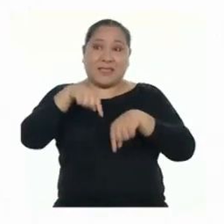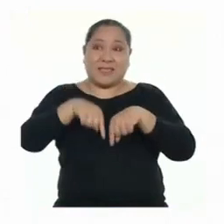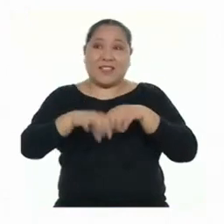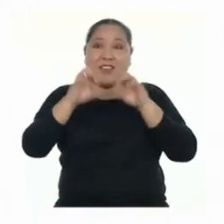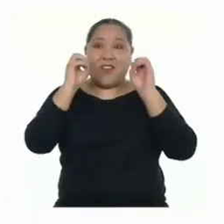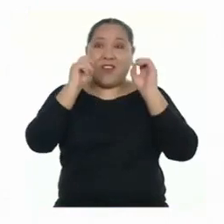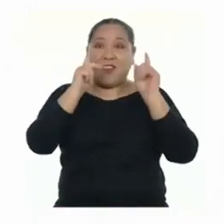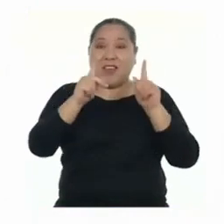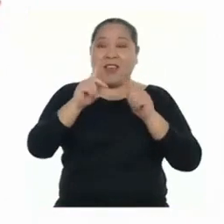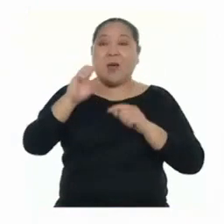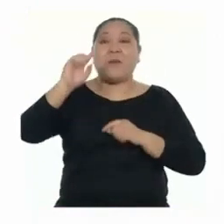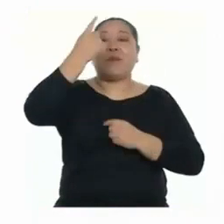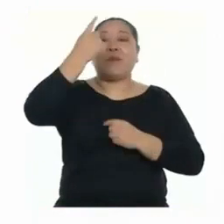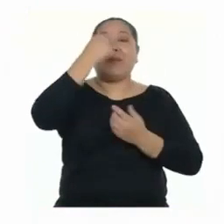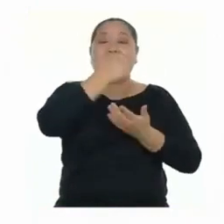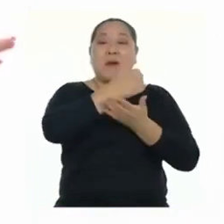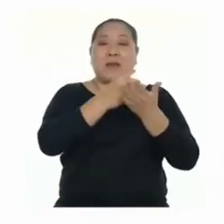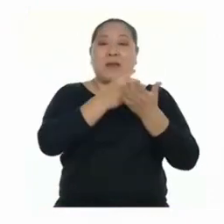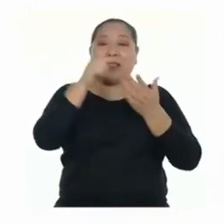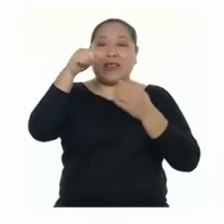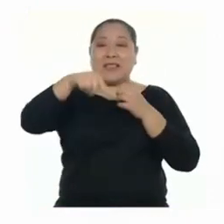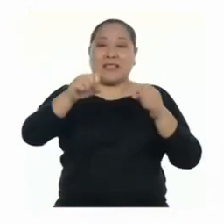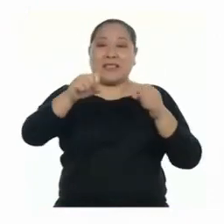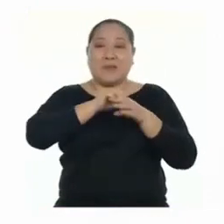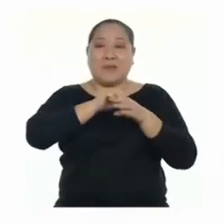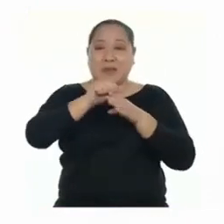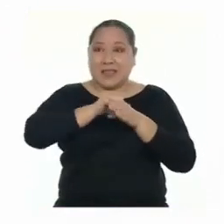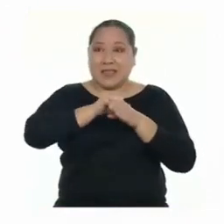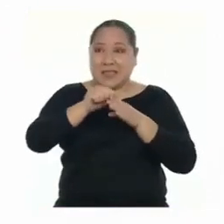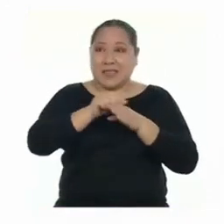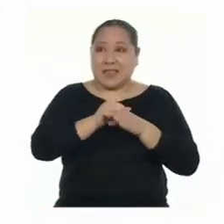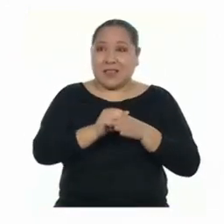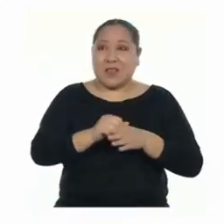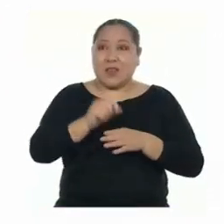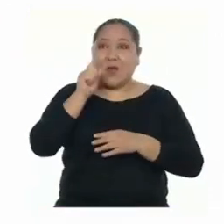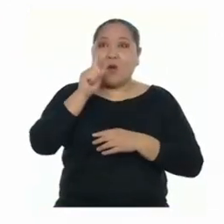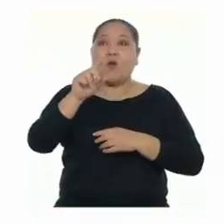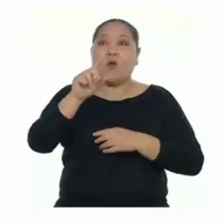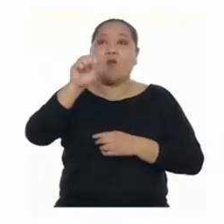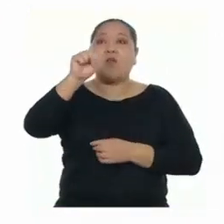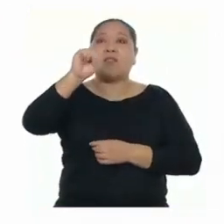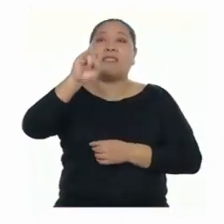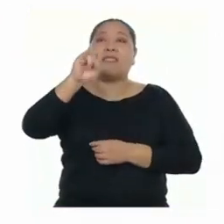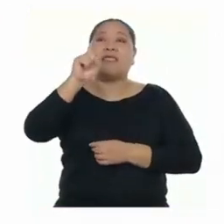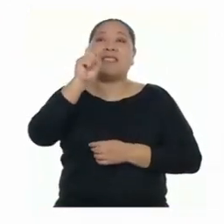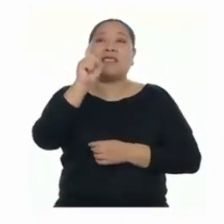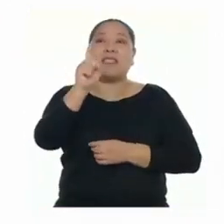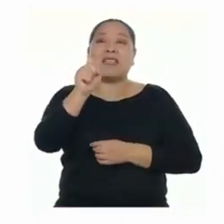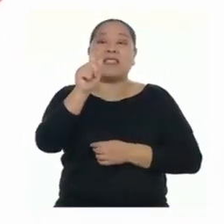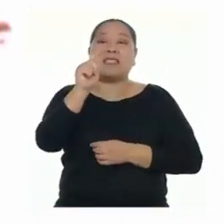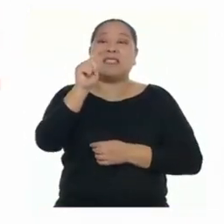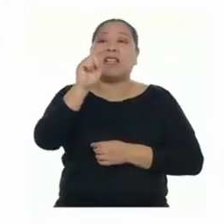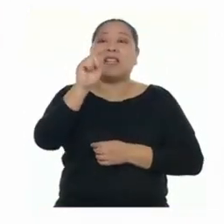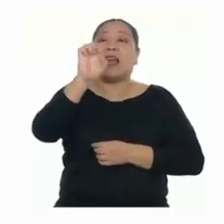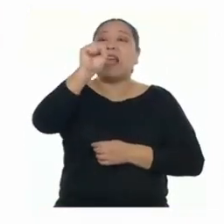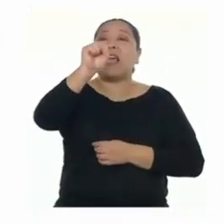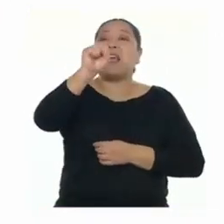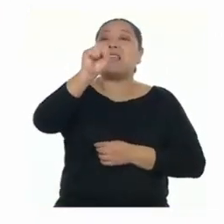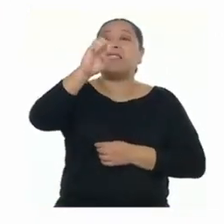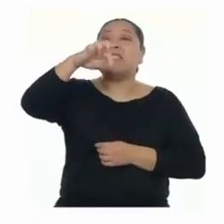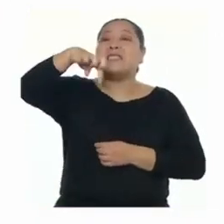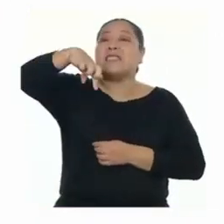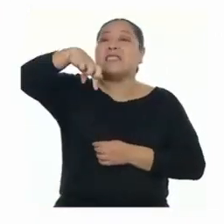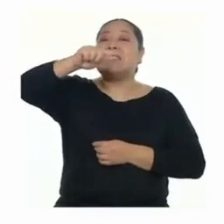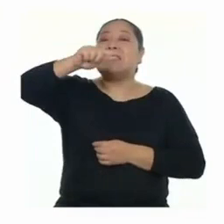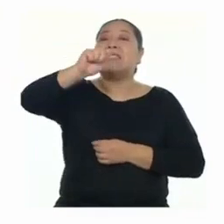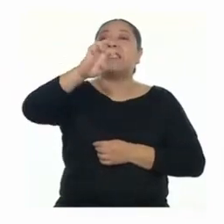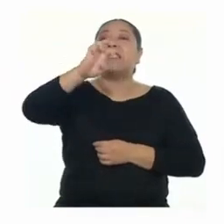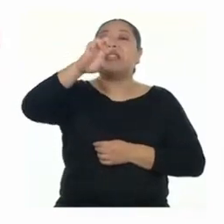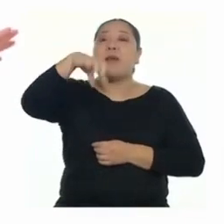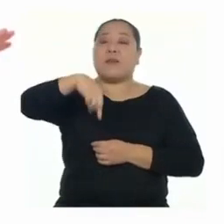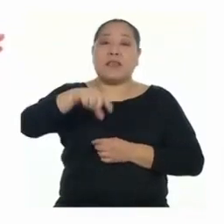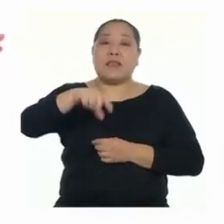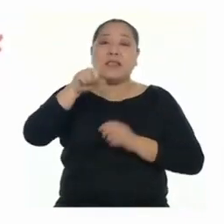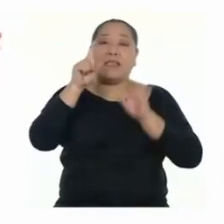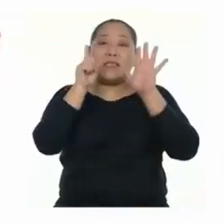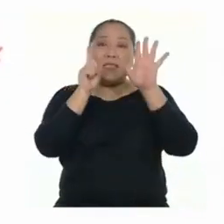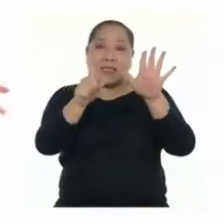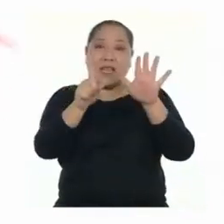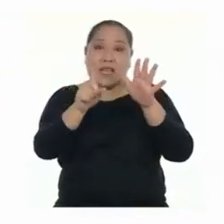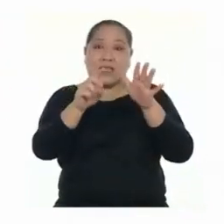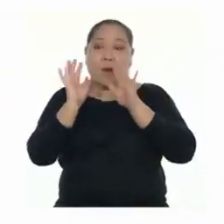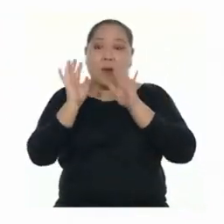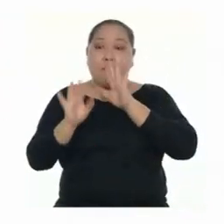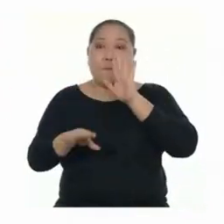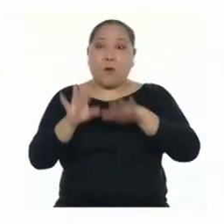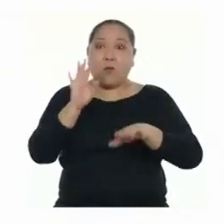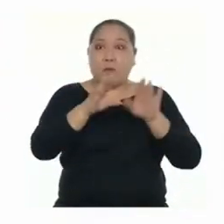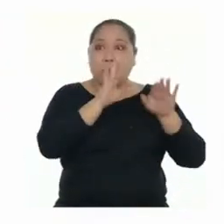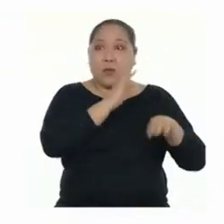Listo, vamos a la primera parte de este ejercicio. Vamos a hacer un six step. Es un paso de breakdance que consiste en 6 movimientos. Eso es lo que